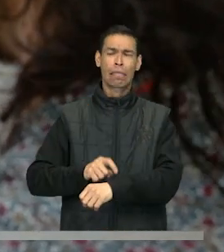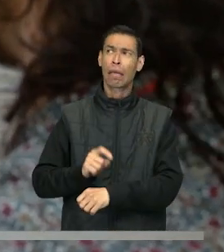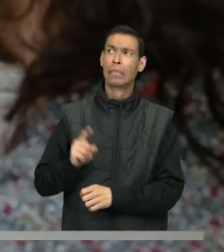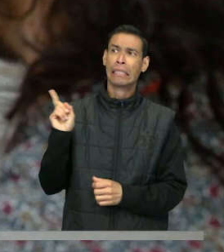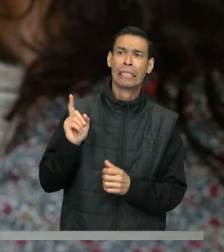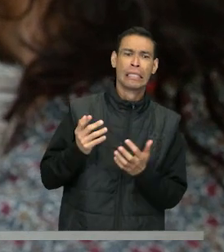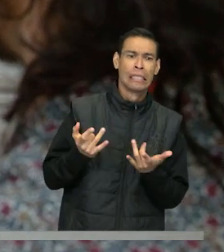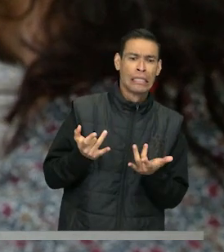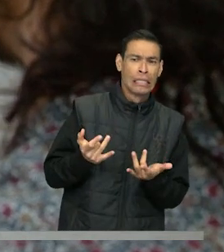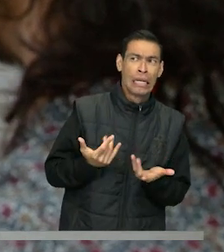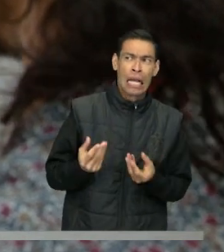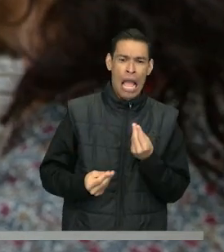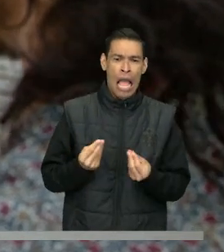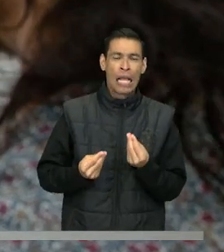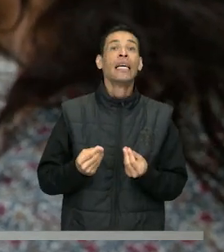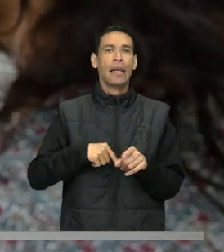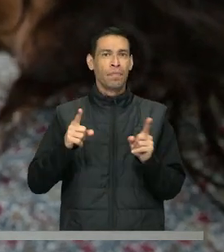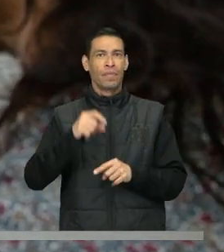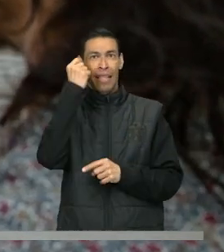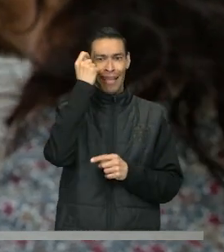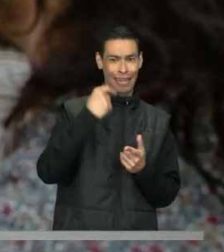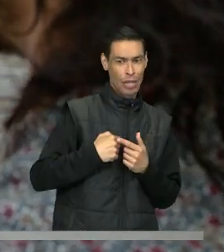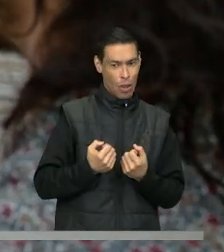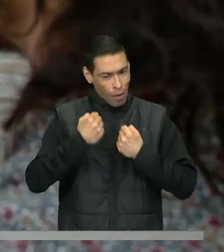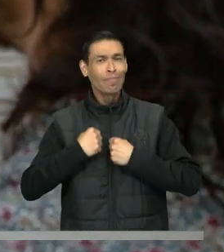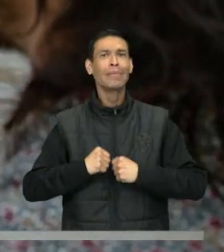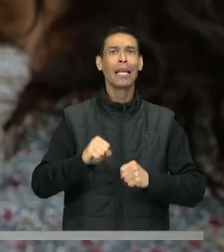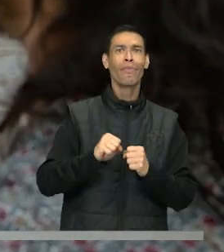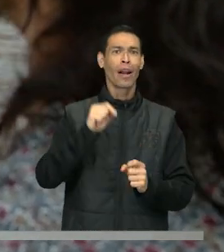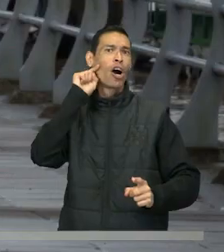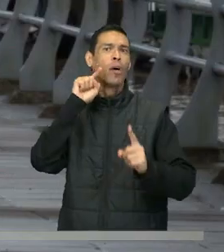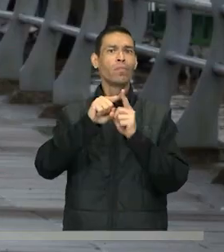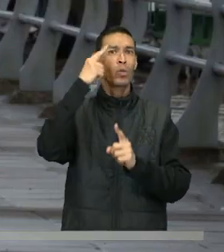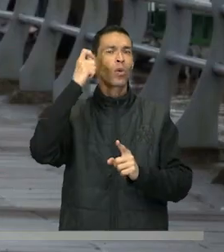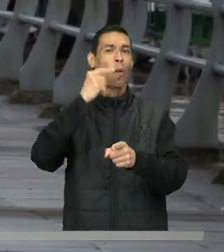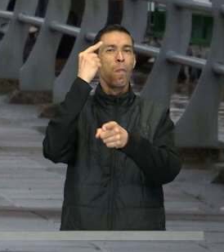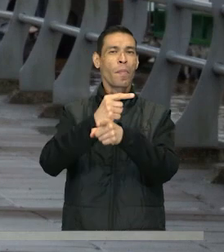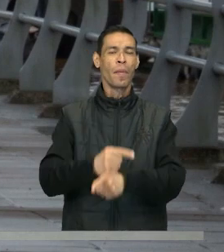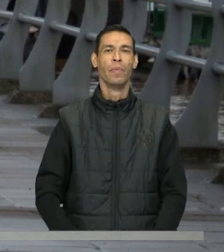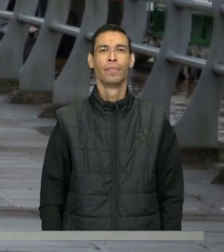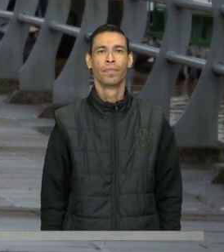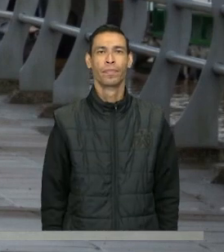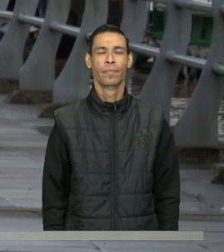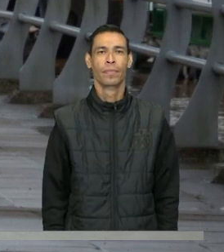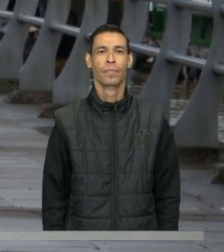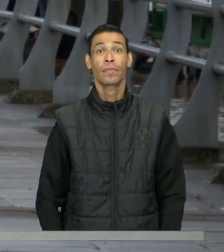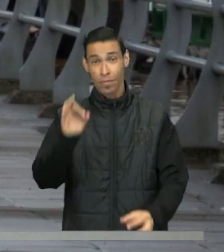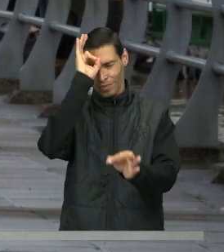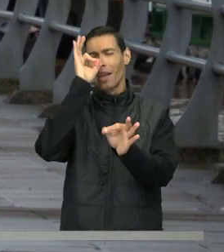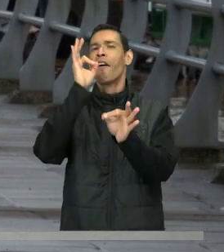poder entenderme y evaluarme y poder dar esos saltos para poder lograr las cosas. Tener fe y la certeza del